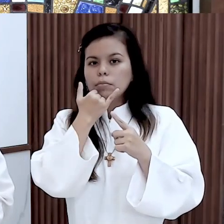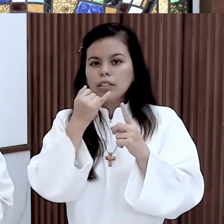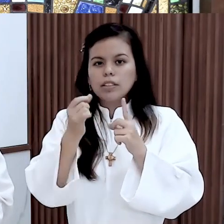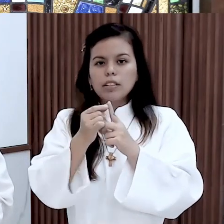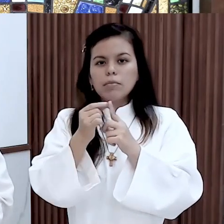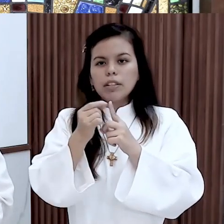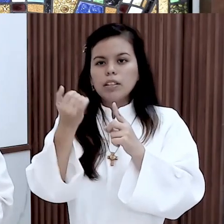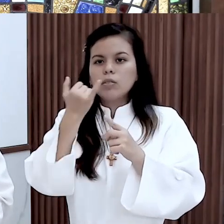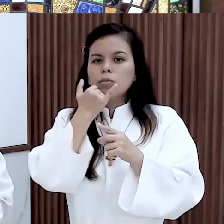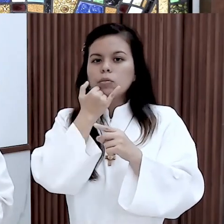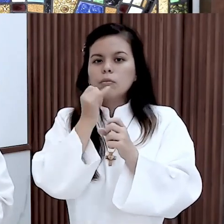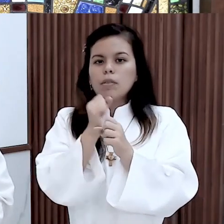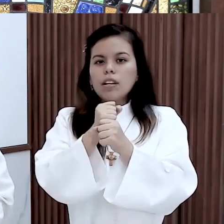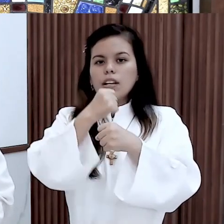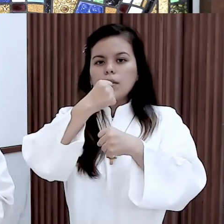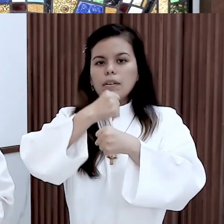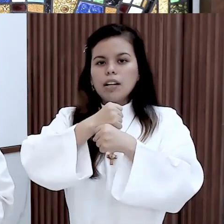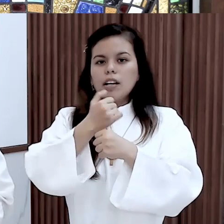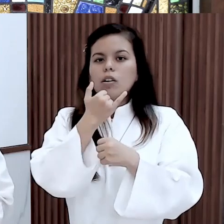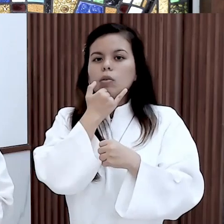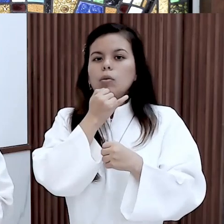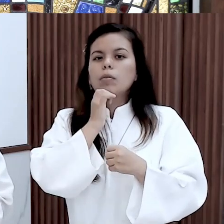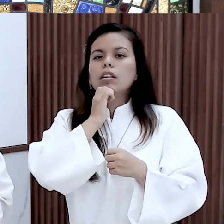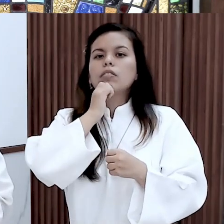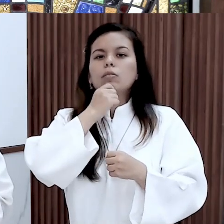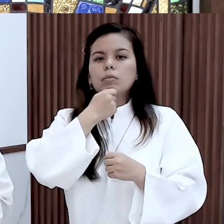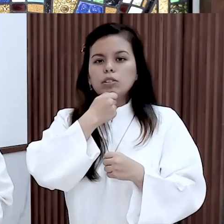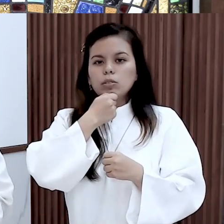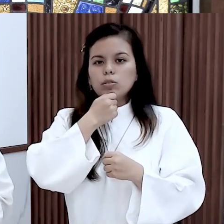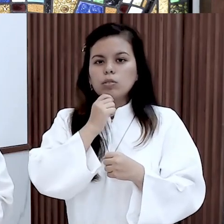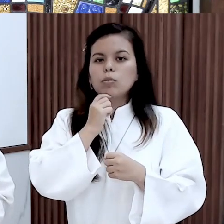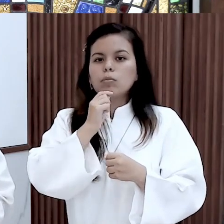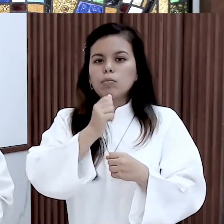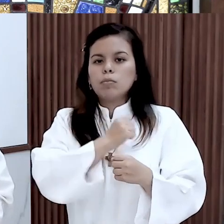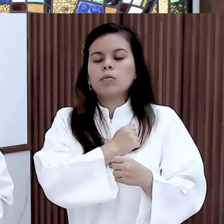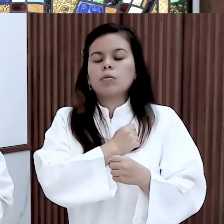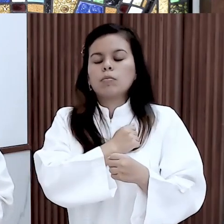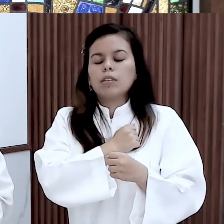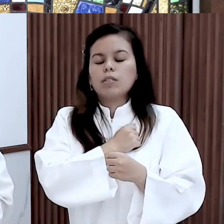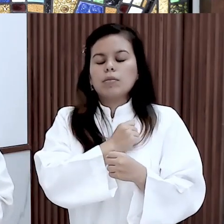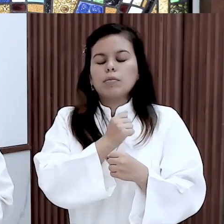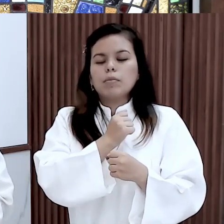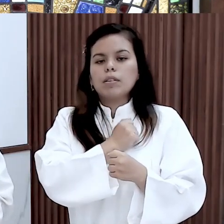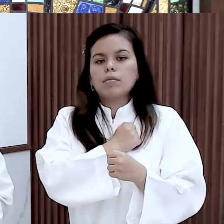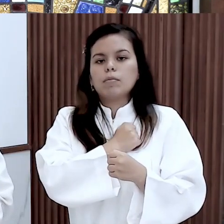de pensamiento, palabra, obra y omisión.